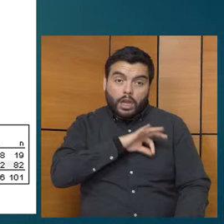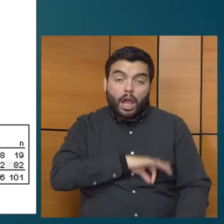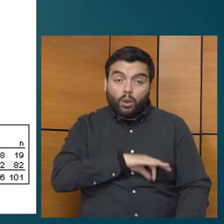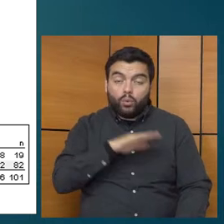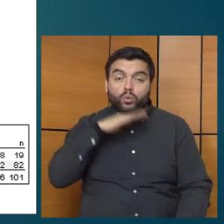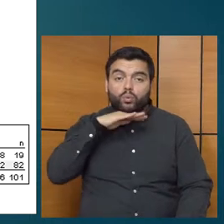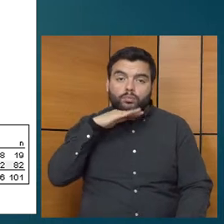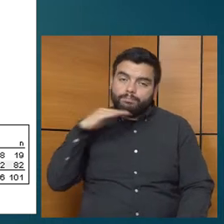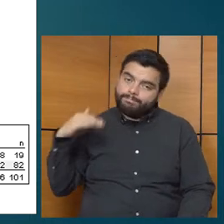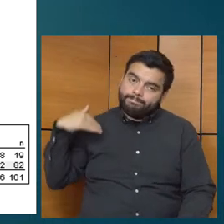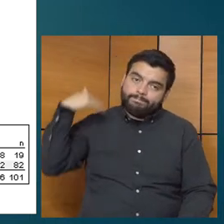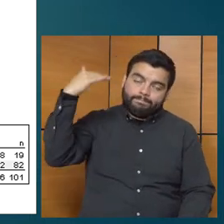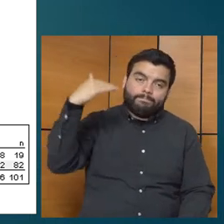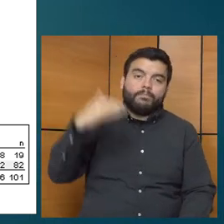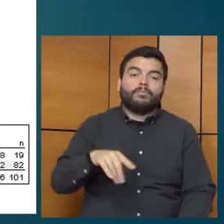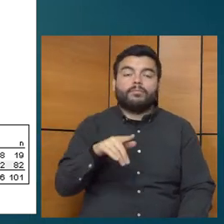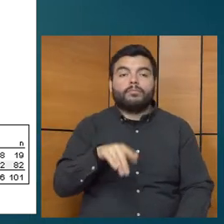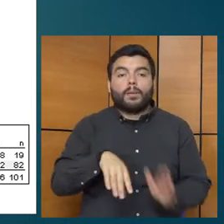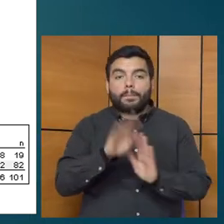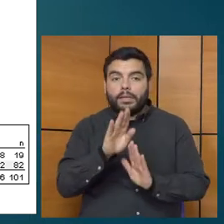uso.